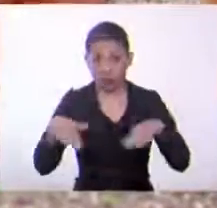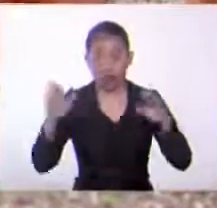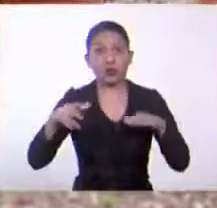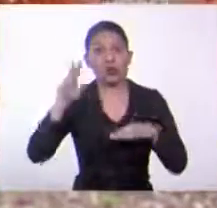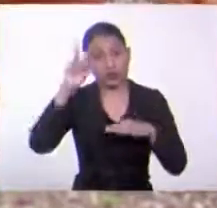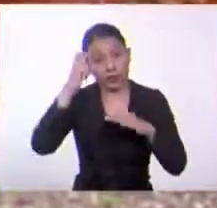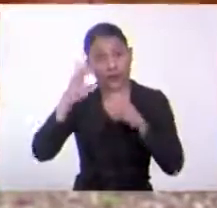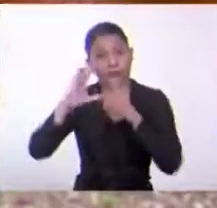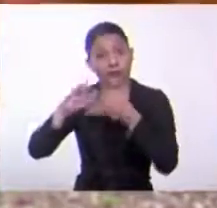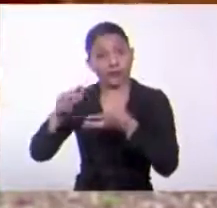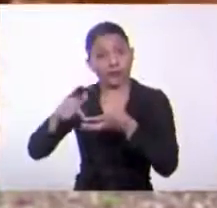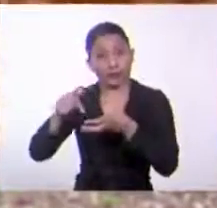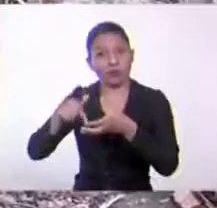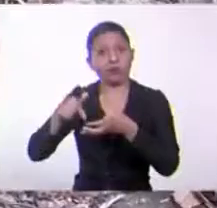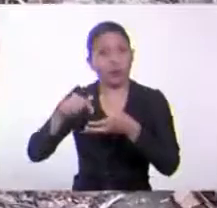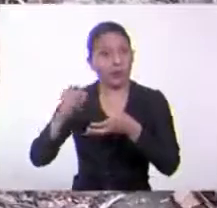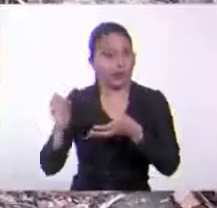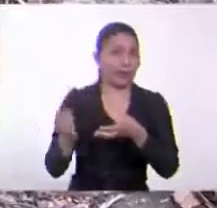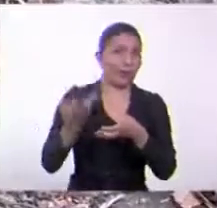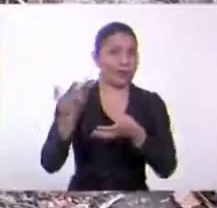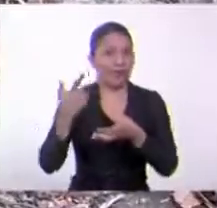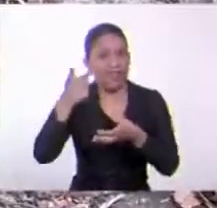grupo de los reptiles modernos.